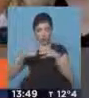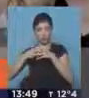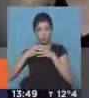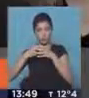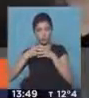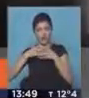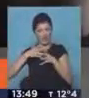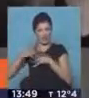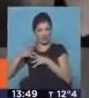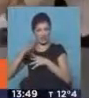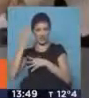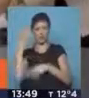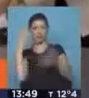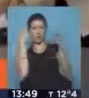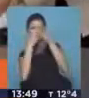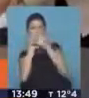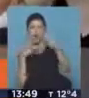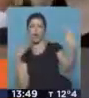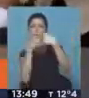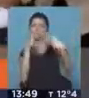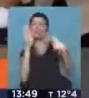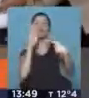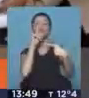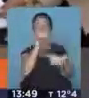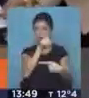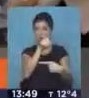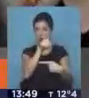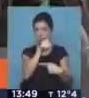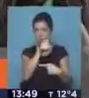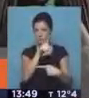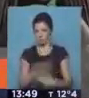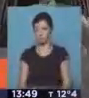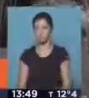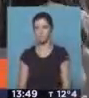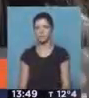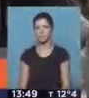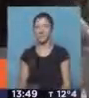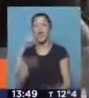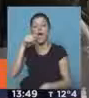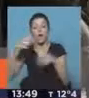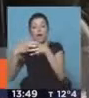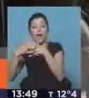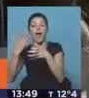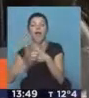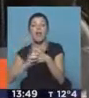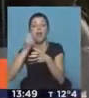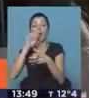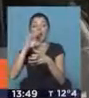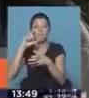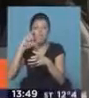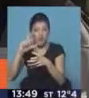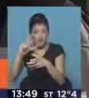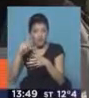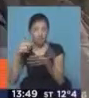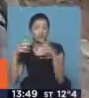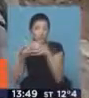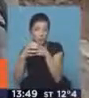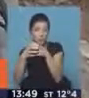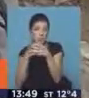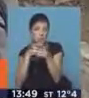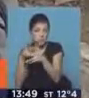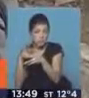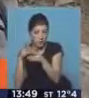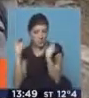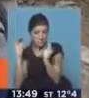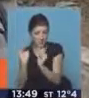con paridad en la base de la Constitución, pues la reconstrucción del sistema judicial por la vía de